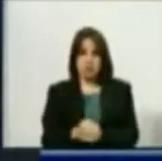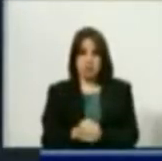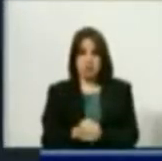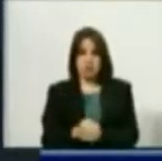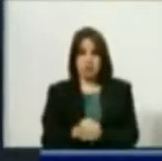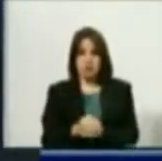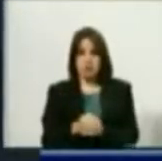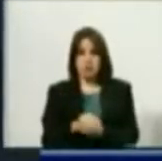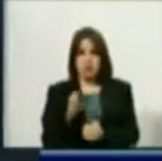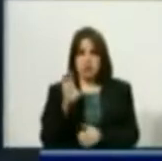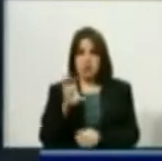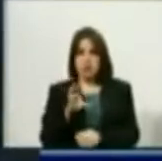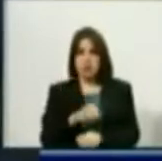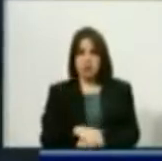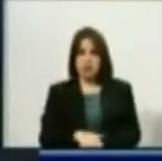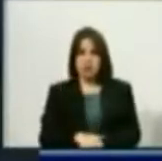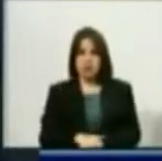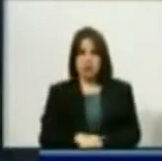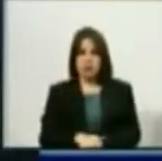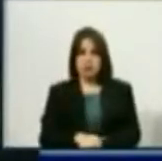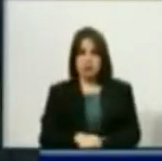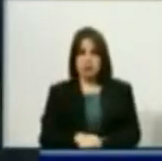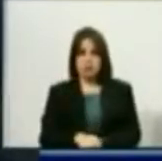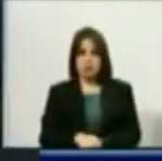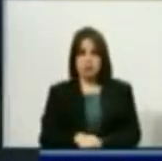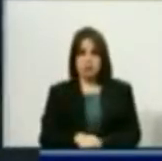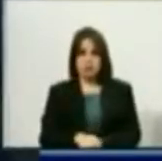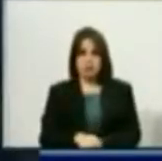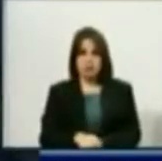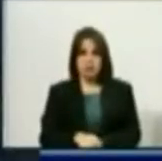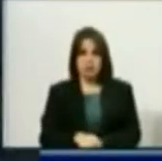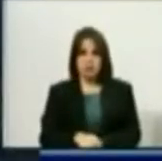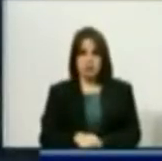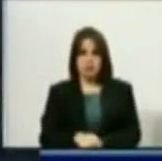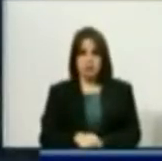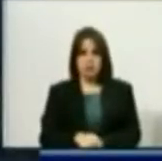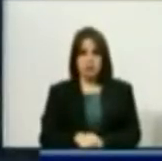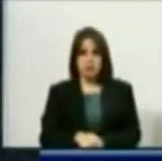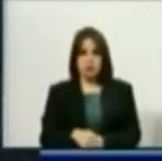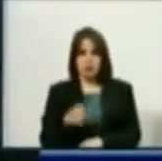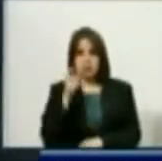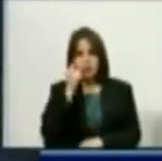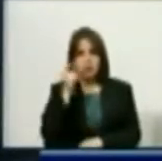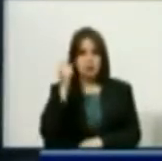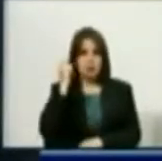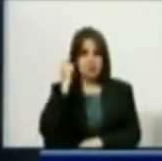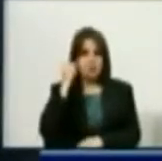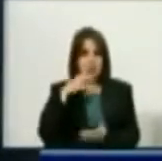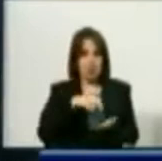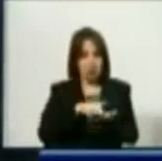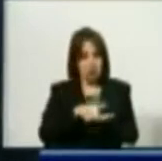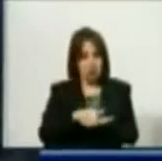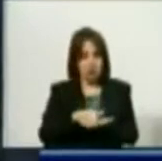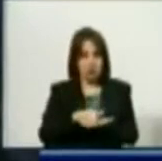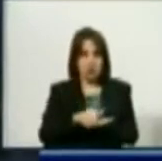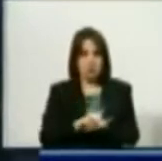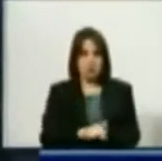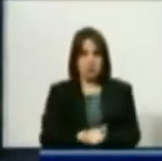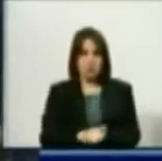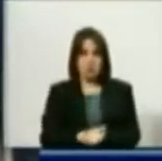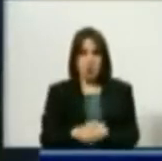patria la patria Patriotas de Venezuela hombres y mujeres rodilla en tierra